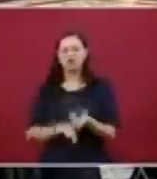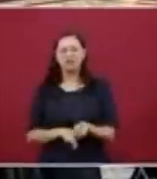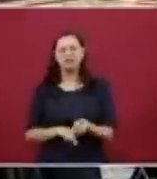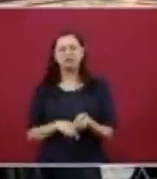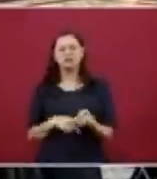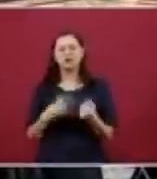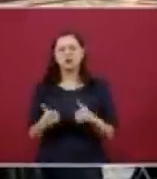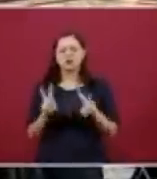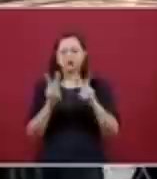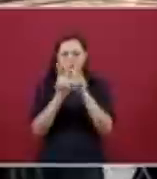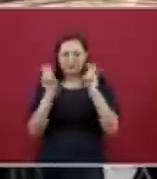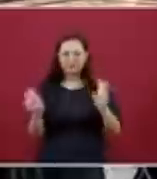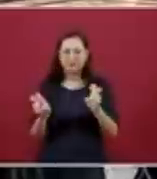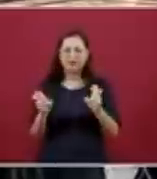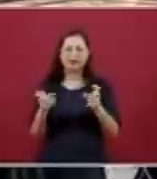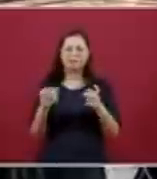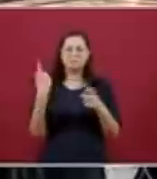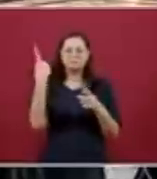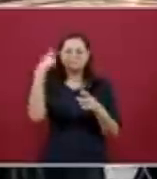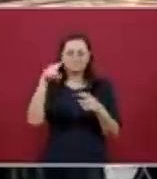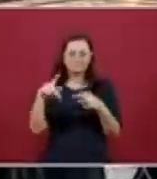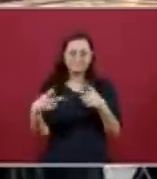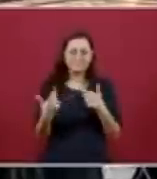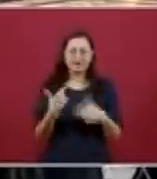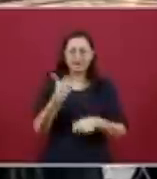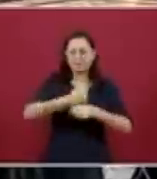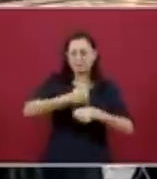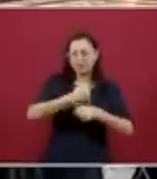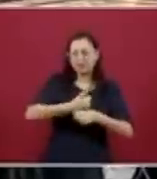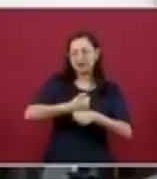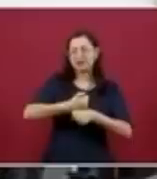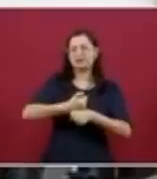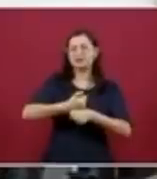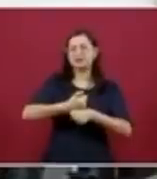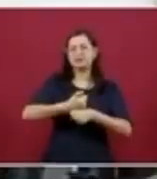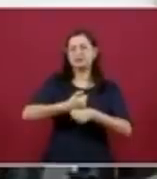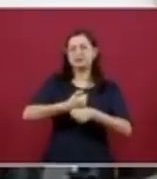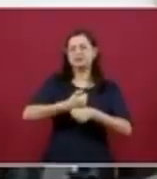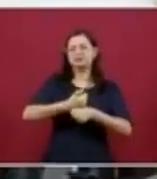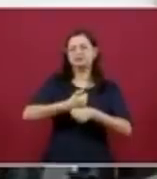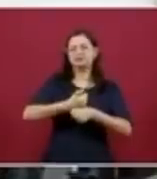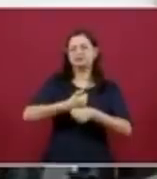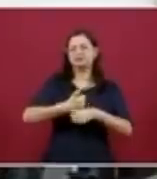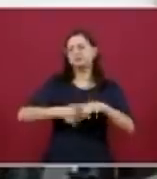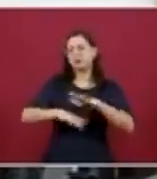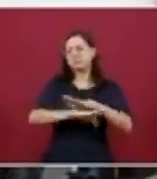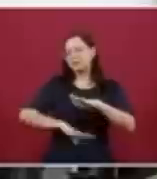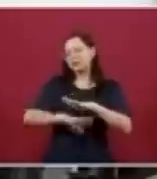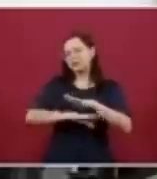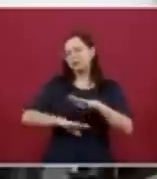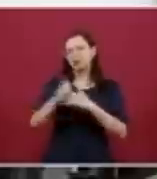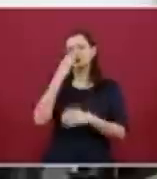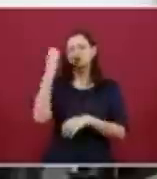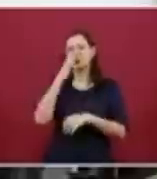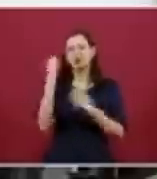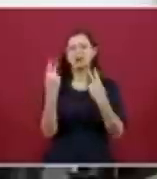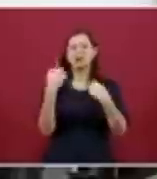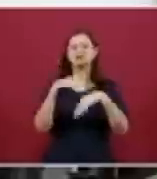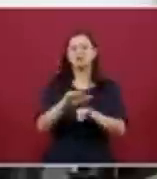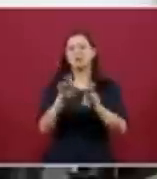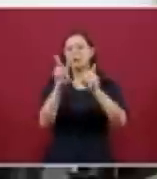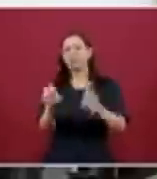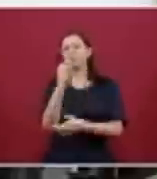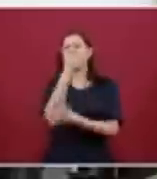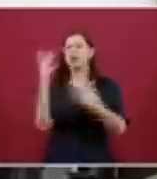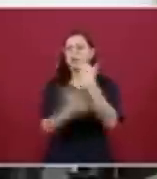en los planes de estudio de primarias o nivel básico sobre el medio ambiente.